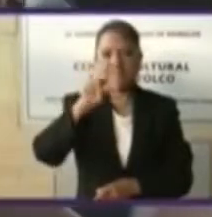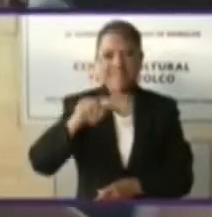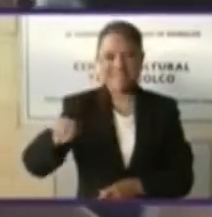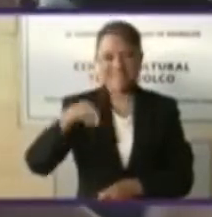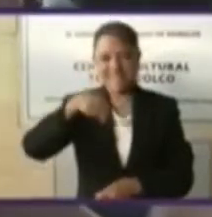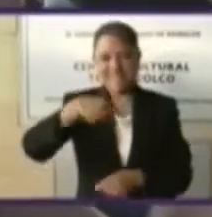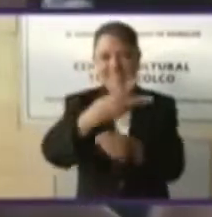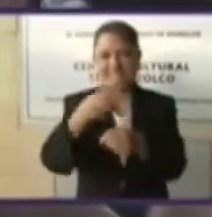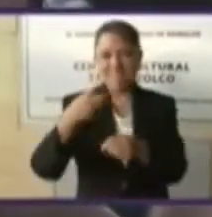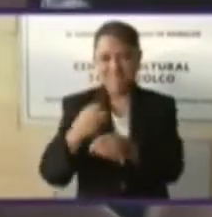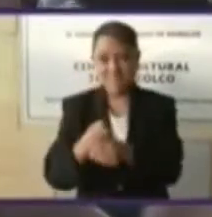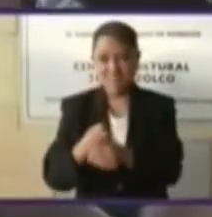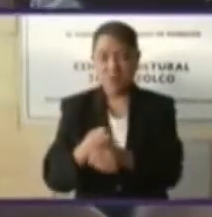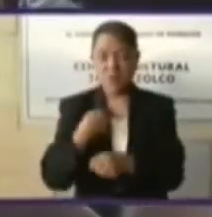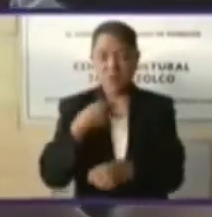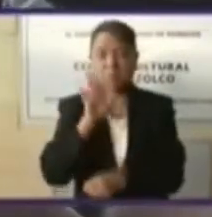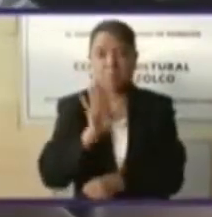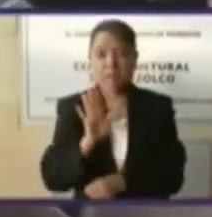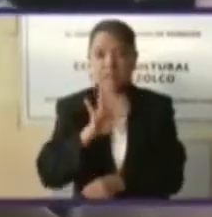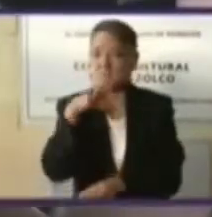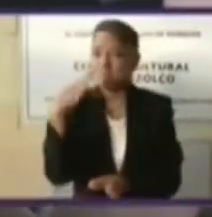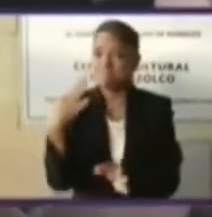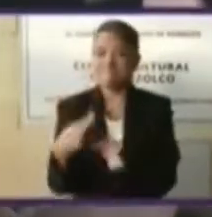parece muy oportuna.